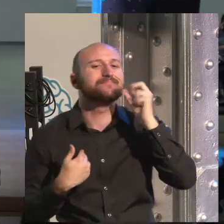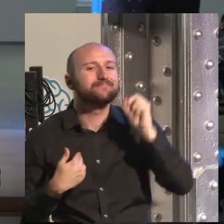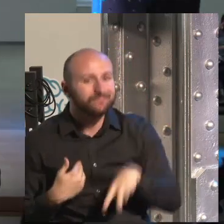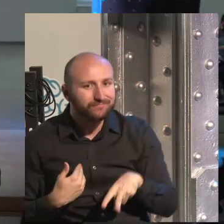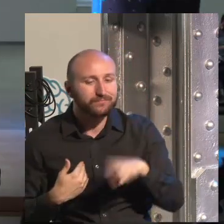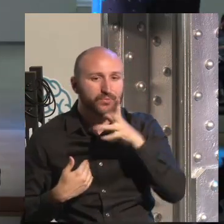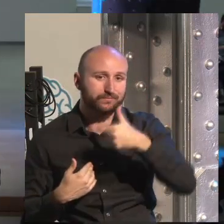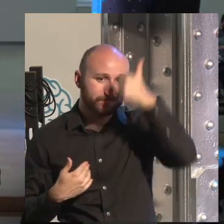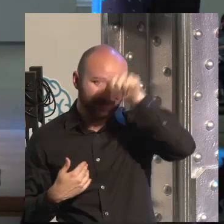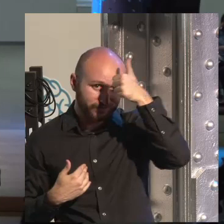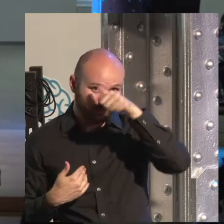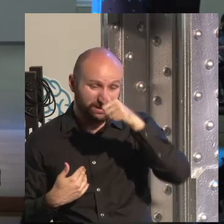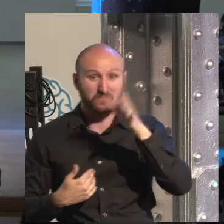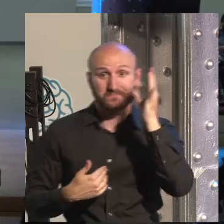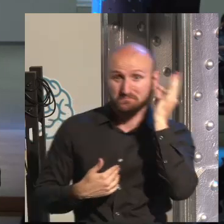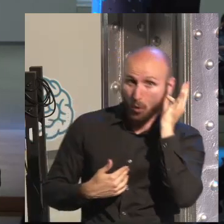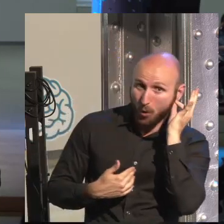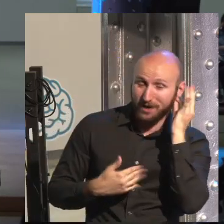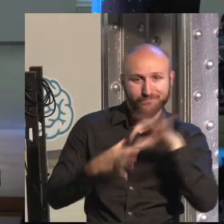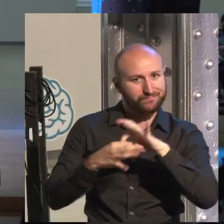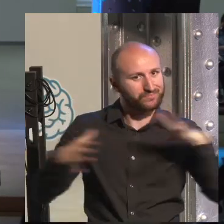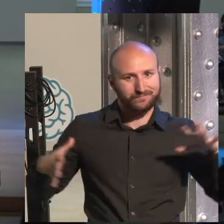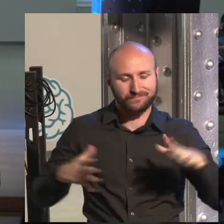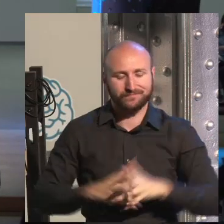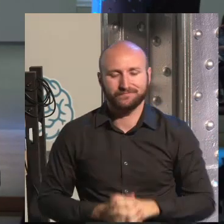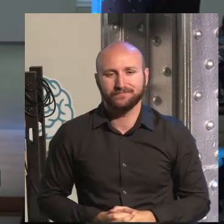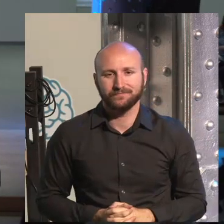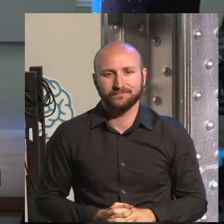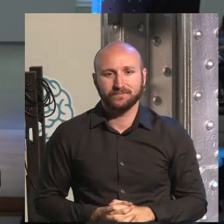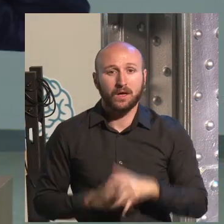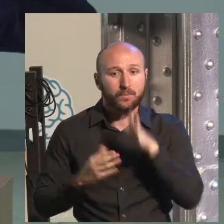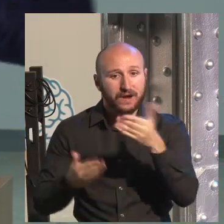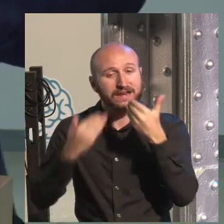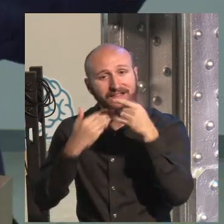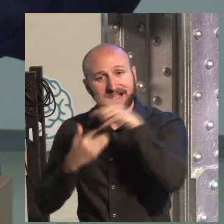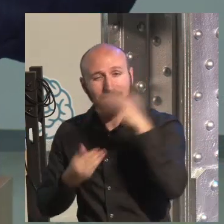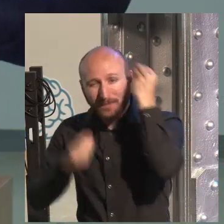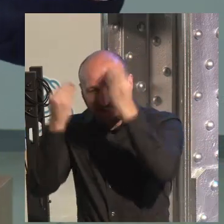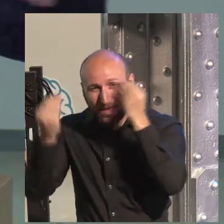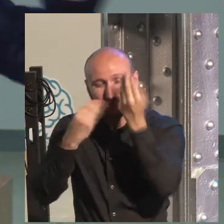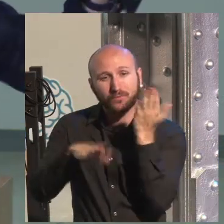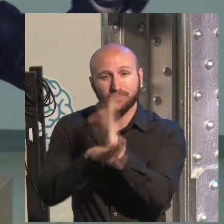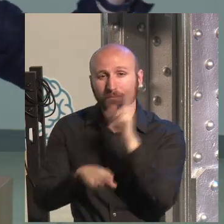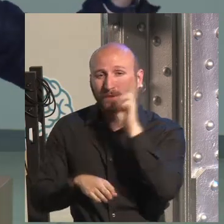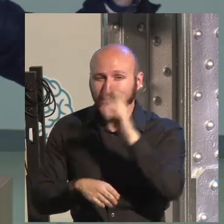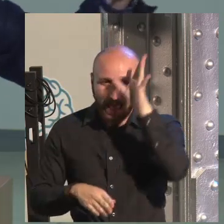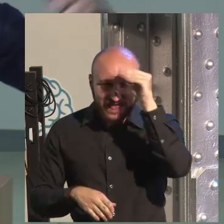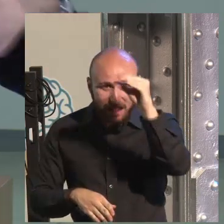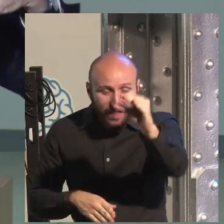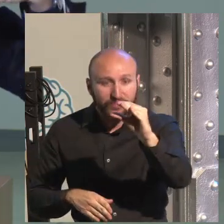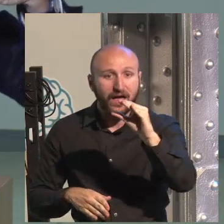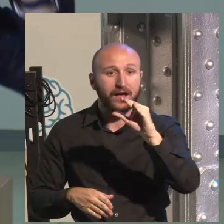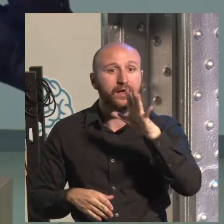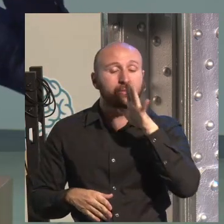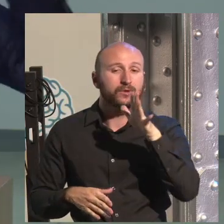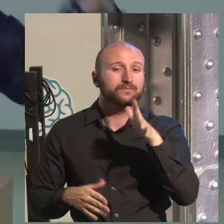sexo masculino. Bueno, las mujeres no están en esta historia, como podéis ver aquí. O sea que con este planteamiento le damos la inteligencia, nuestras capacidades cognitivas,